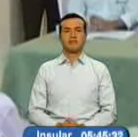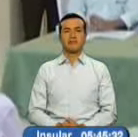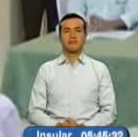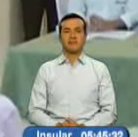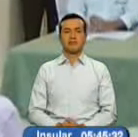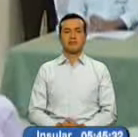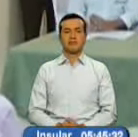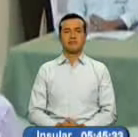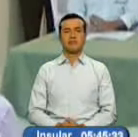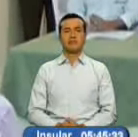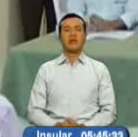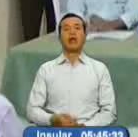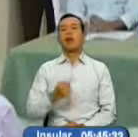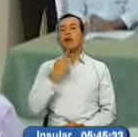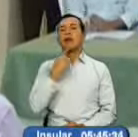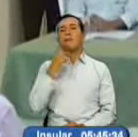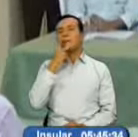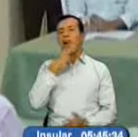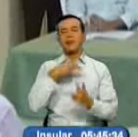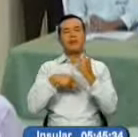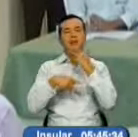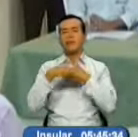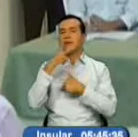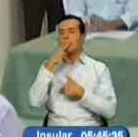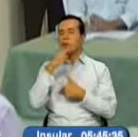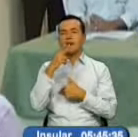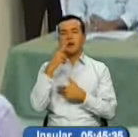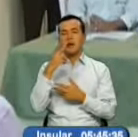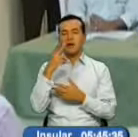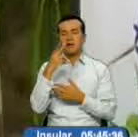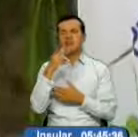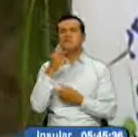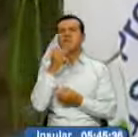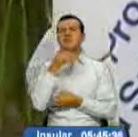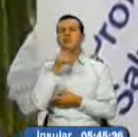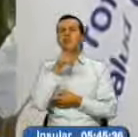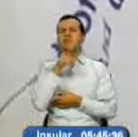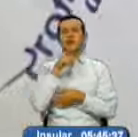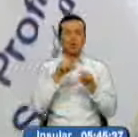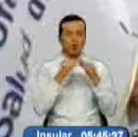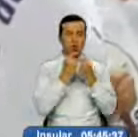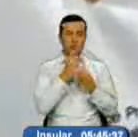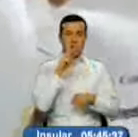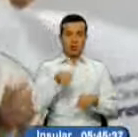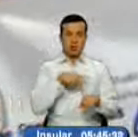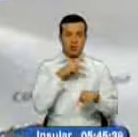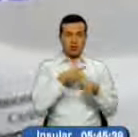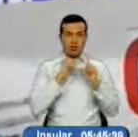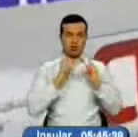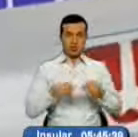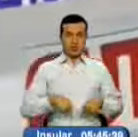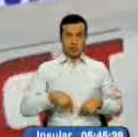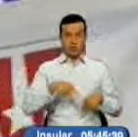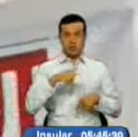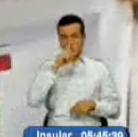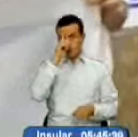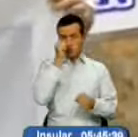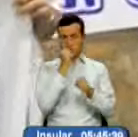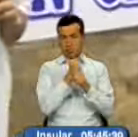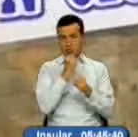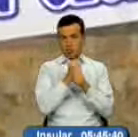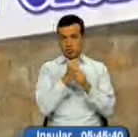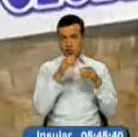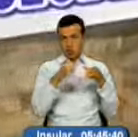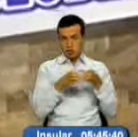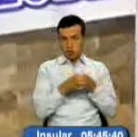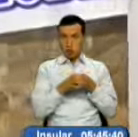Como una farsa, así calificaron la Red de Profesionales por la Salud y el Frente Nacional de Trabajadores en la